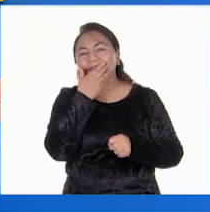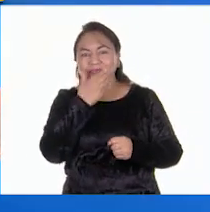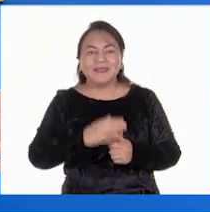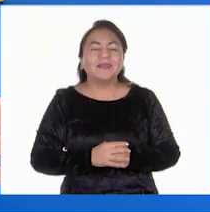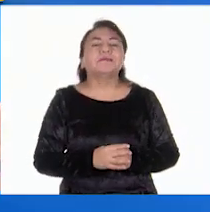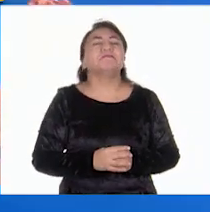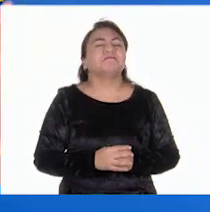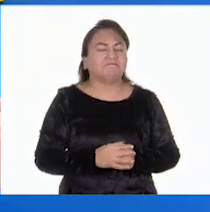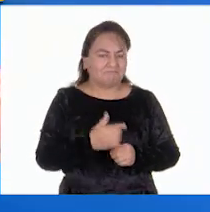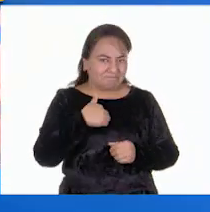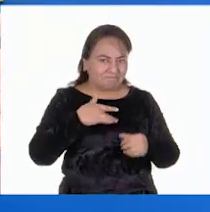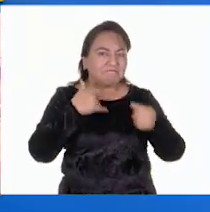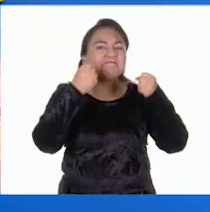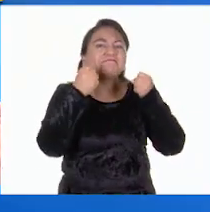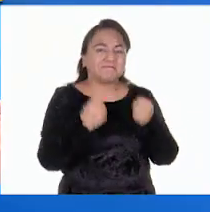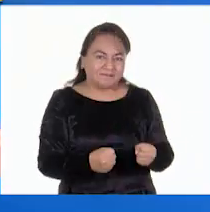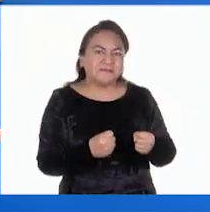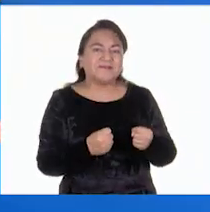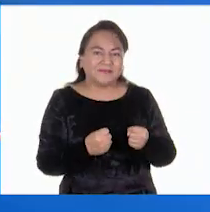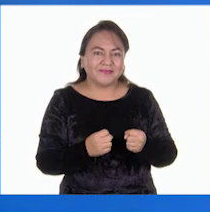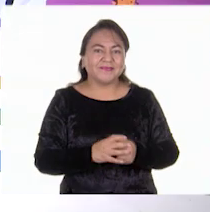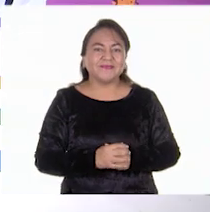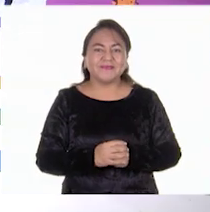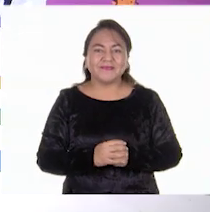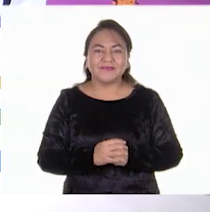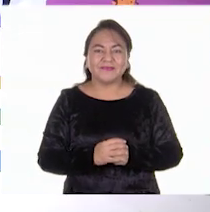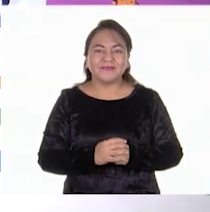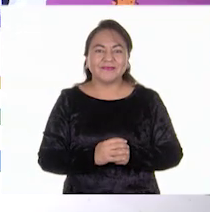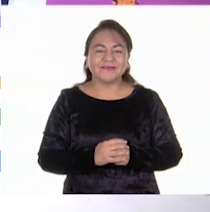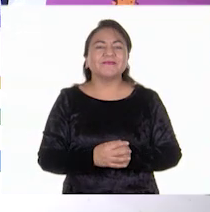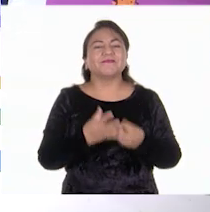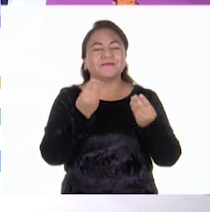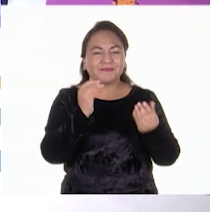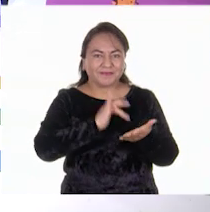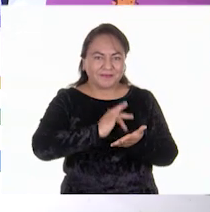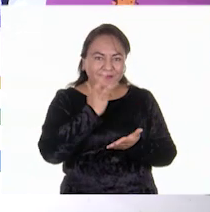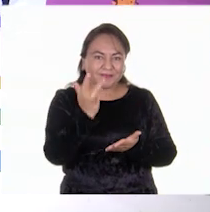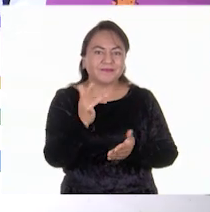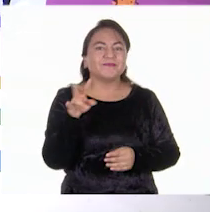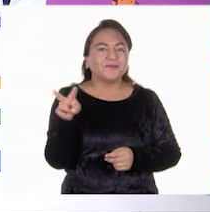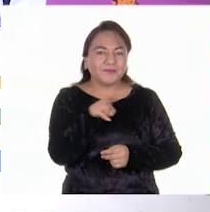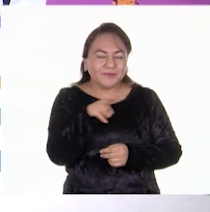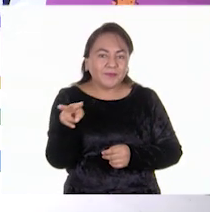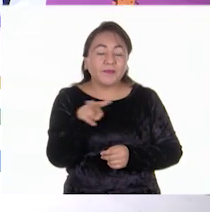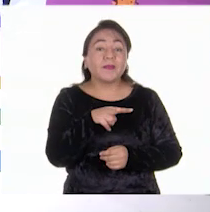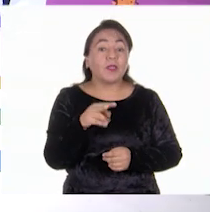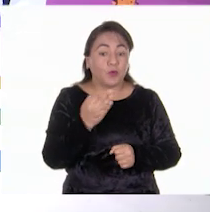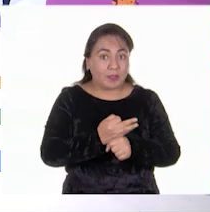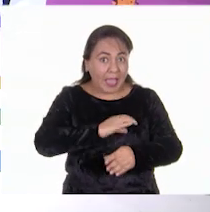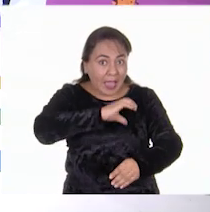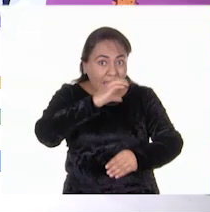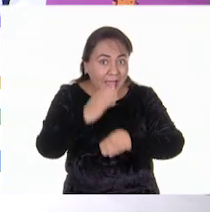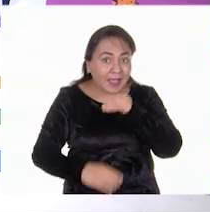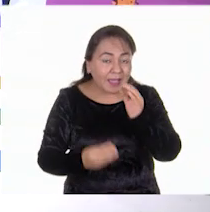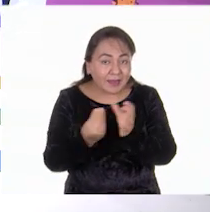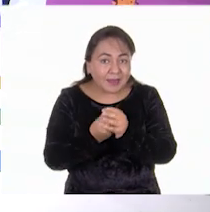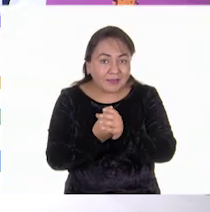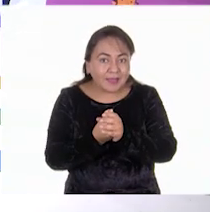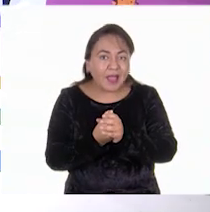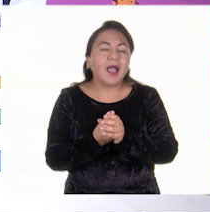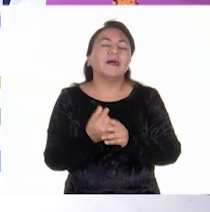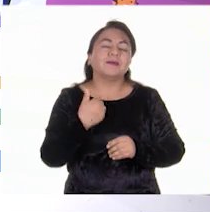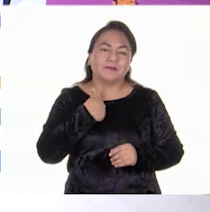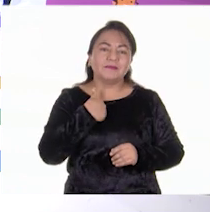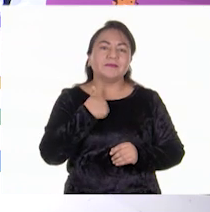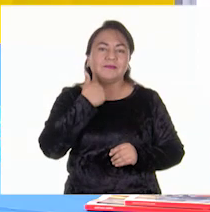Tenlo por seguro que sí, Ton. Sí, muchas gracias a los dos. Y antes de terminar esta sesión, me